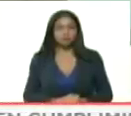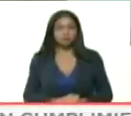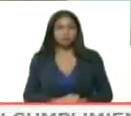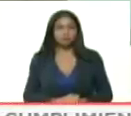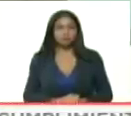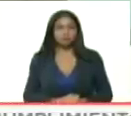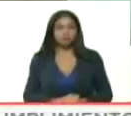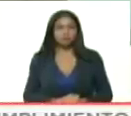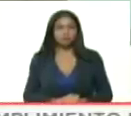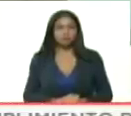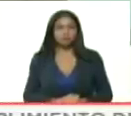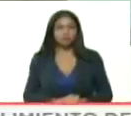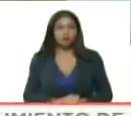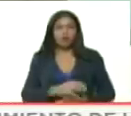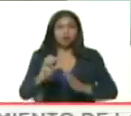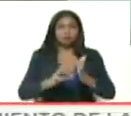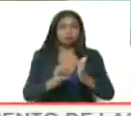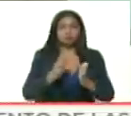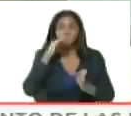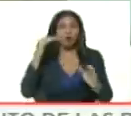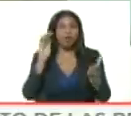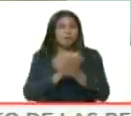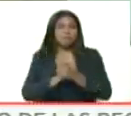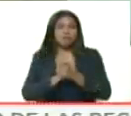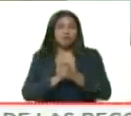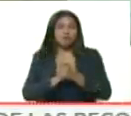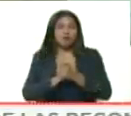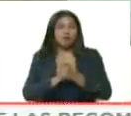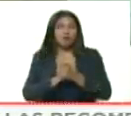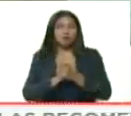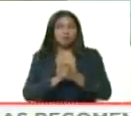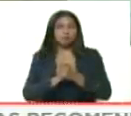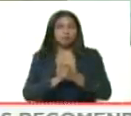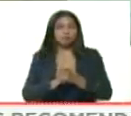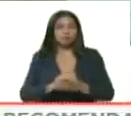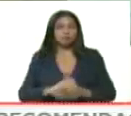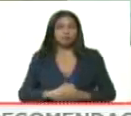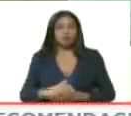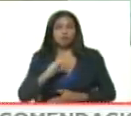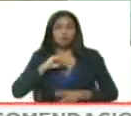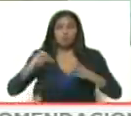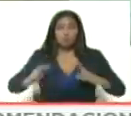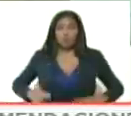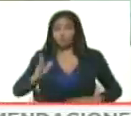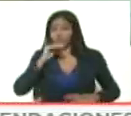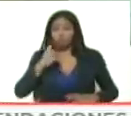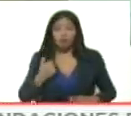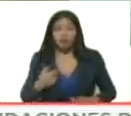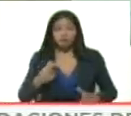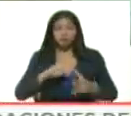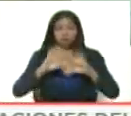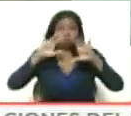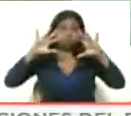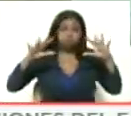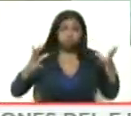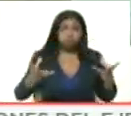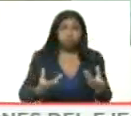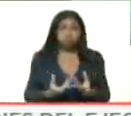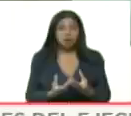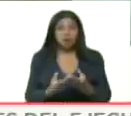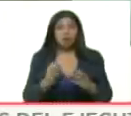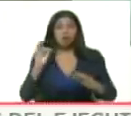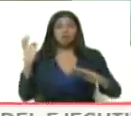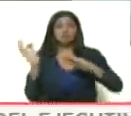El virus es enemigo juntos de seres humanos y la pandemia no tiene